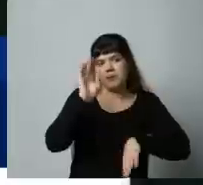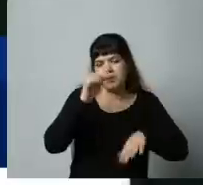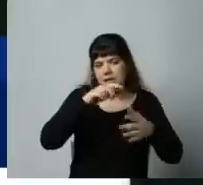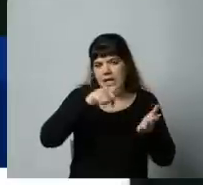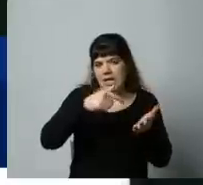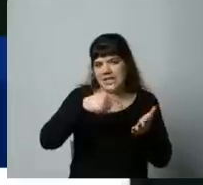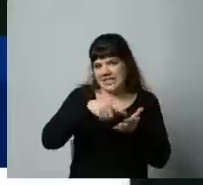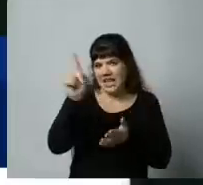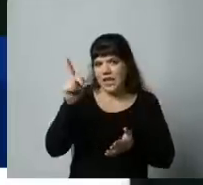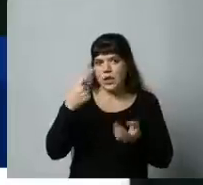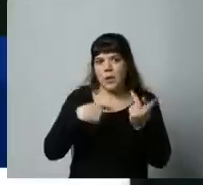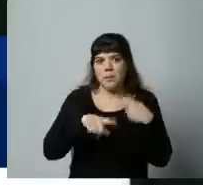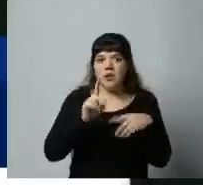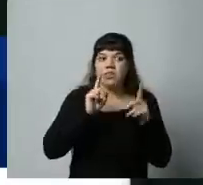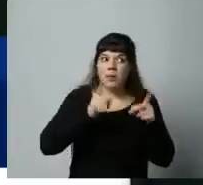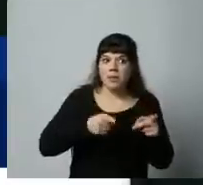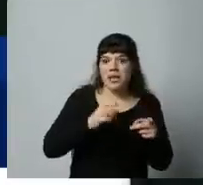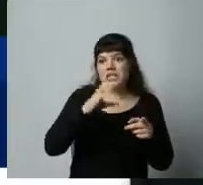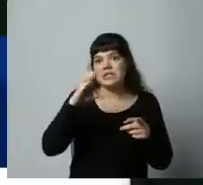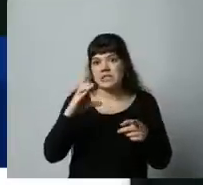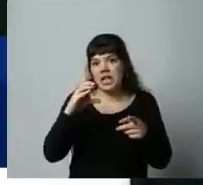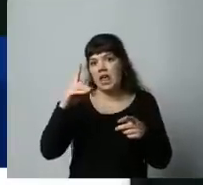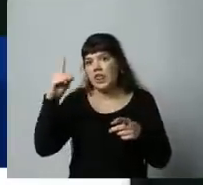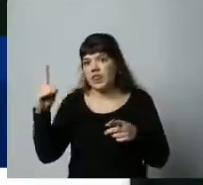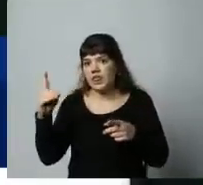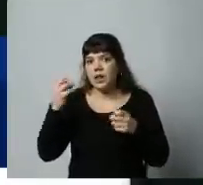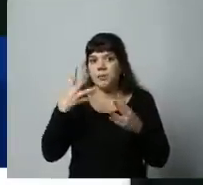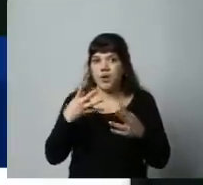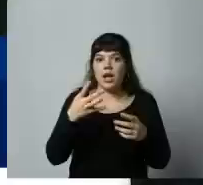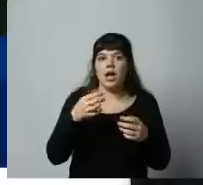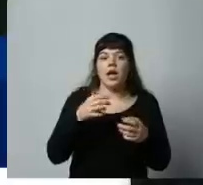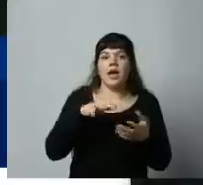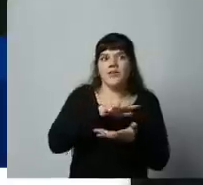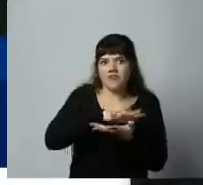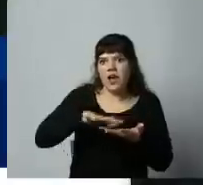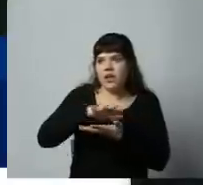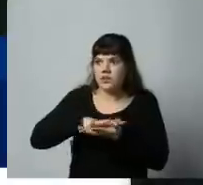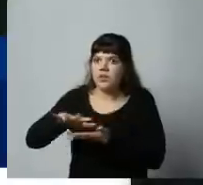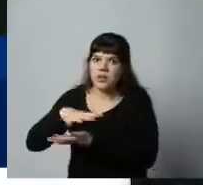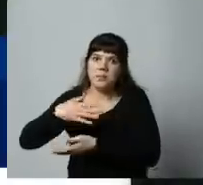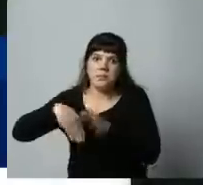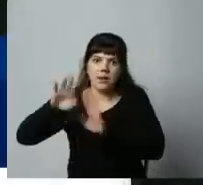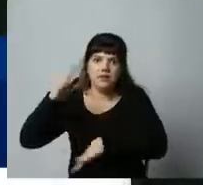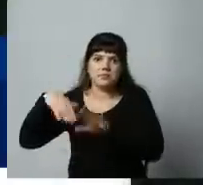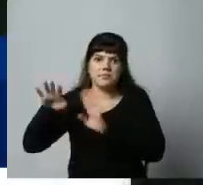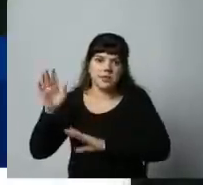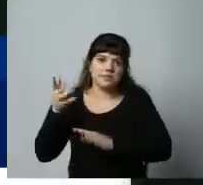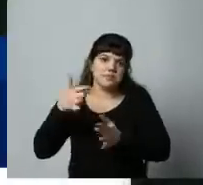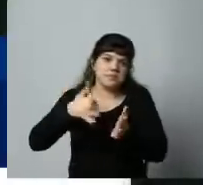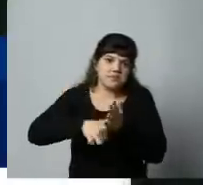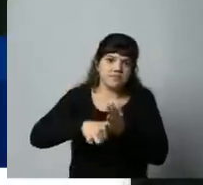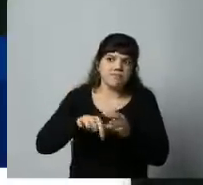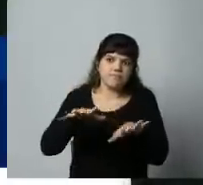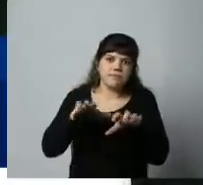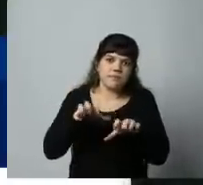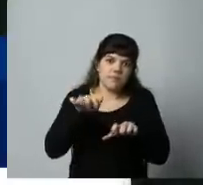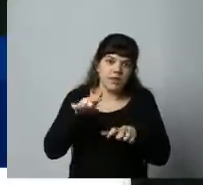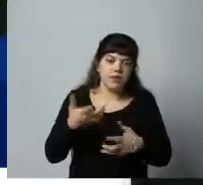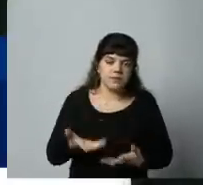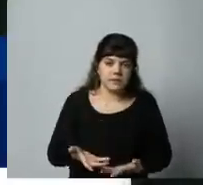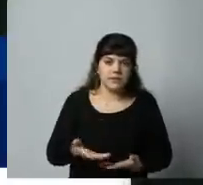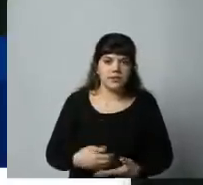también pasamos al al c y al D porque también en la unión hay muchos barrios donde hay muchas muchas personas viviendo en